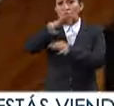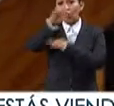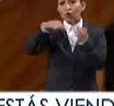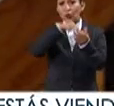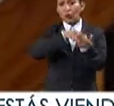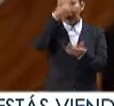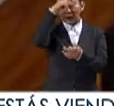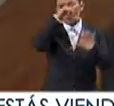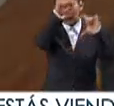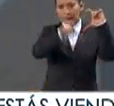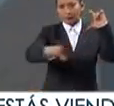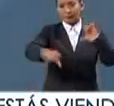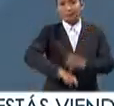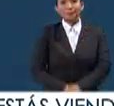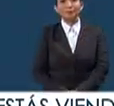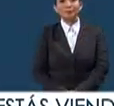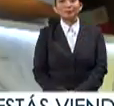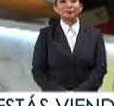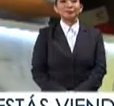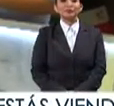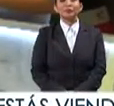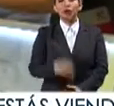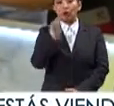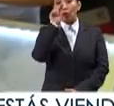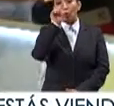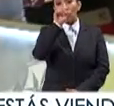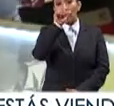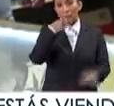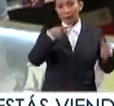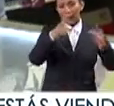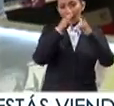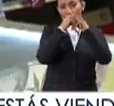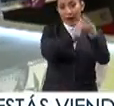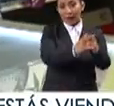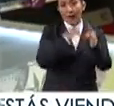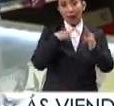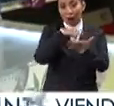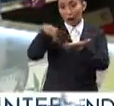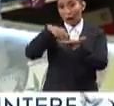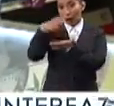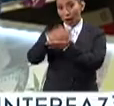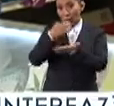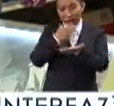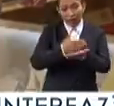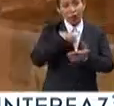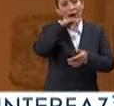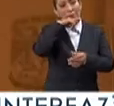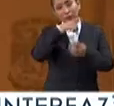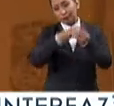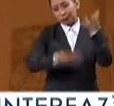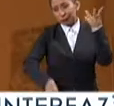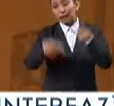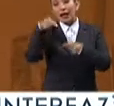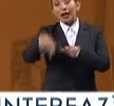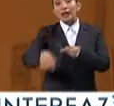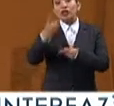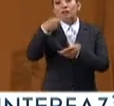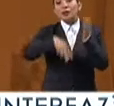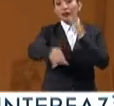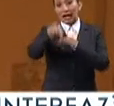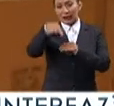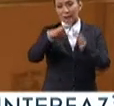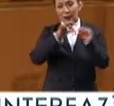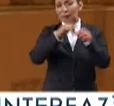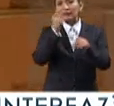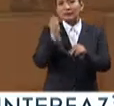rincones de mexico la unam organiza la feria de útiles escolares 2018 y aquí en interfaz te damos